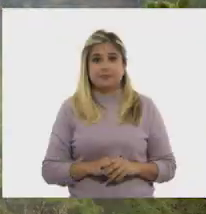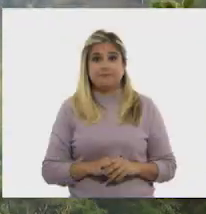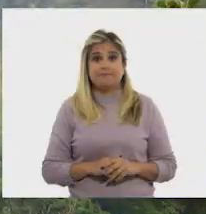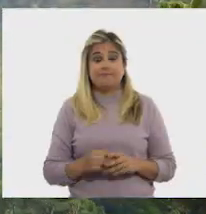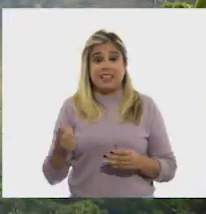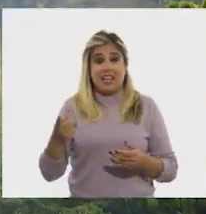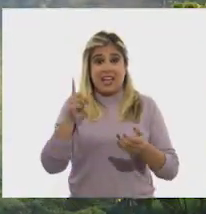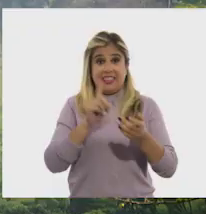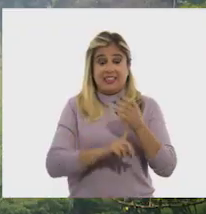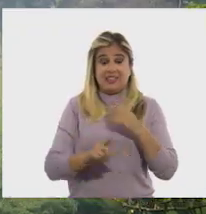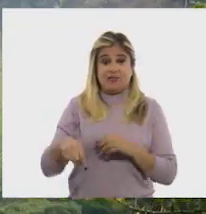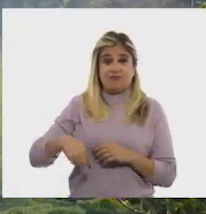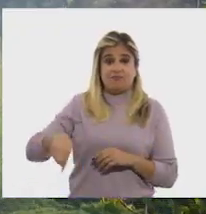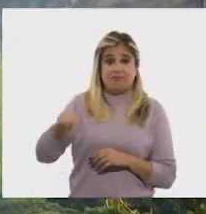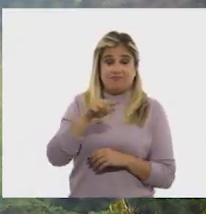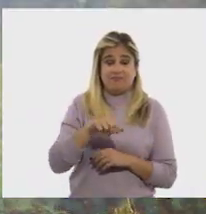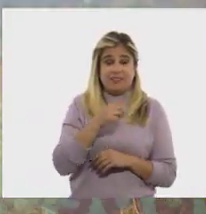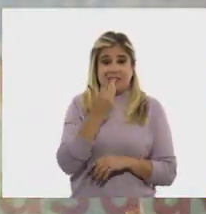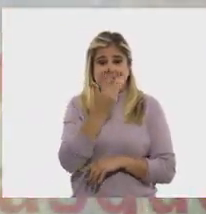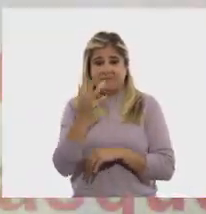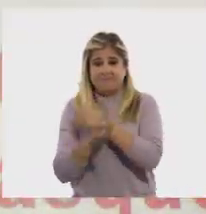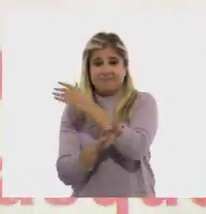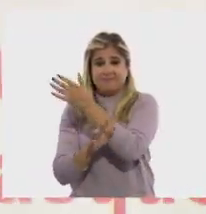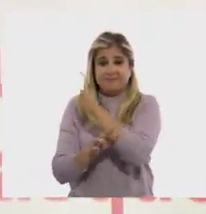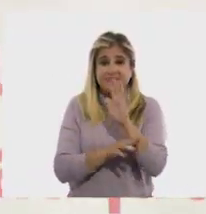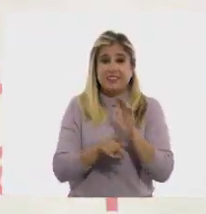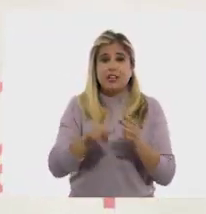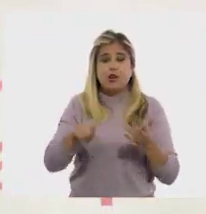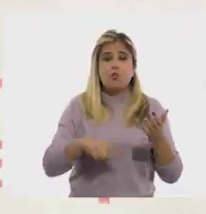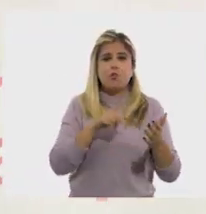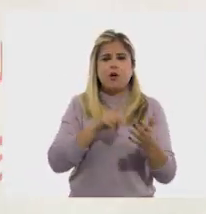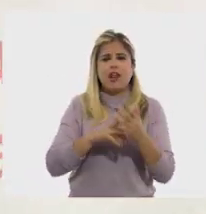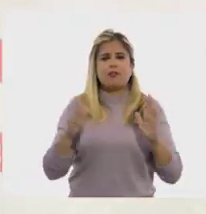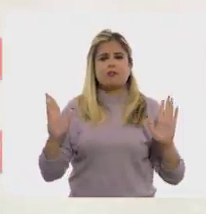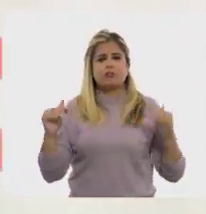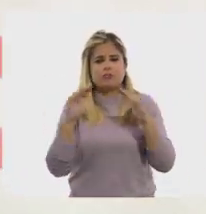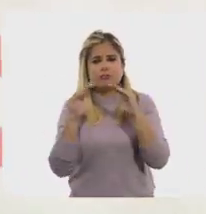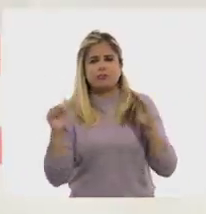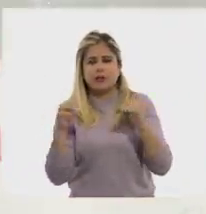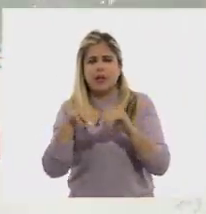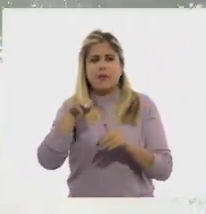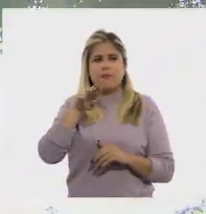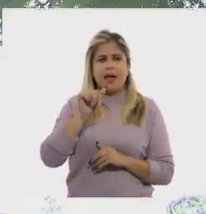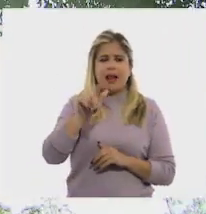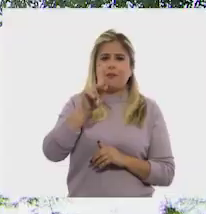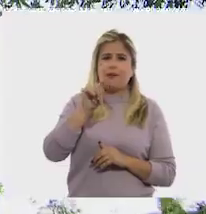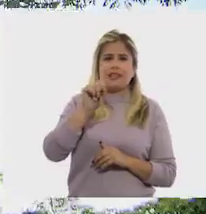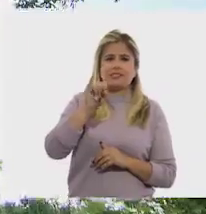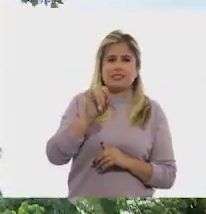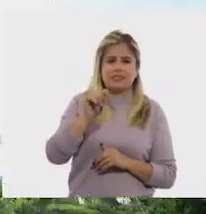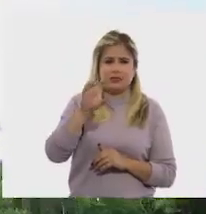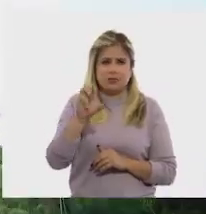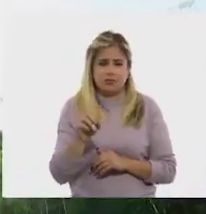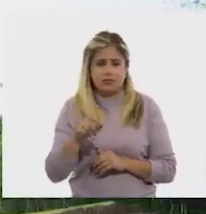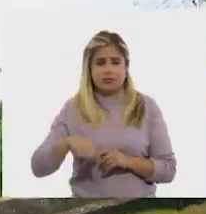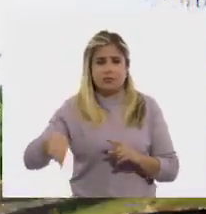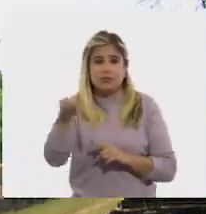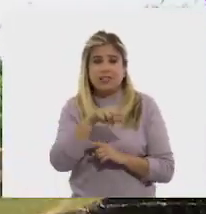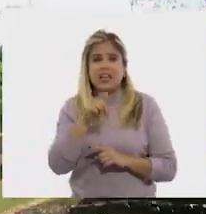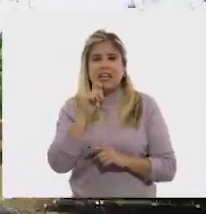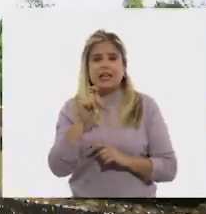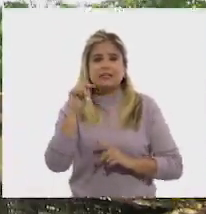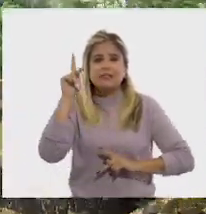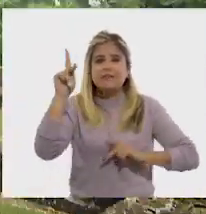Dentro de la Reserva Ecológica Aguaselva está la zona arqueológica Malpasito, considerada la zona abierta al